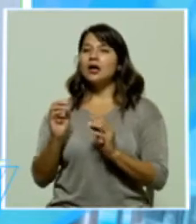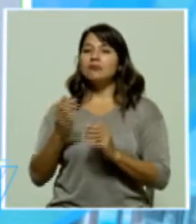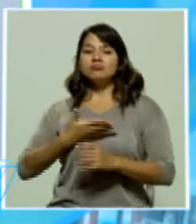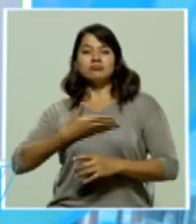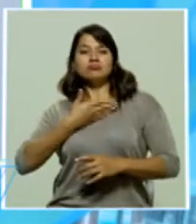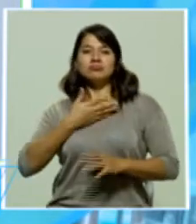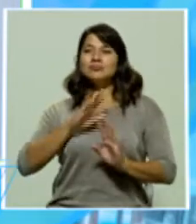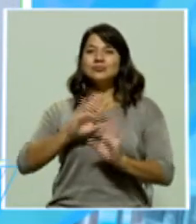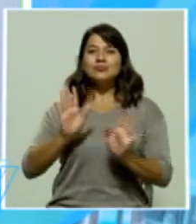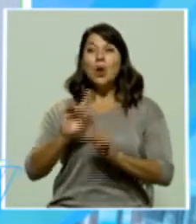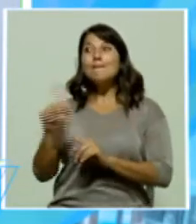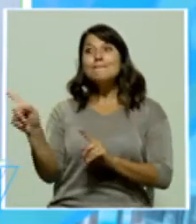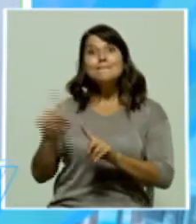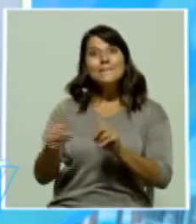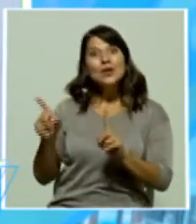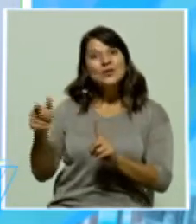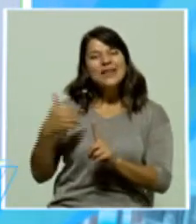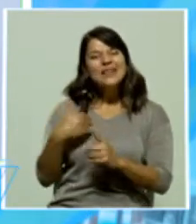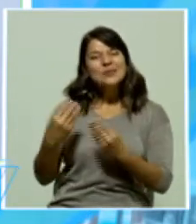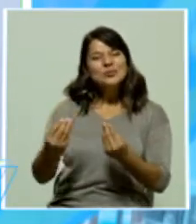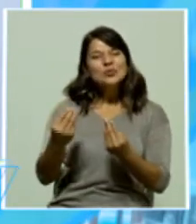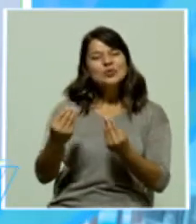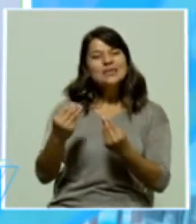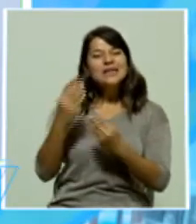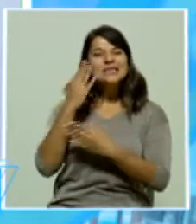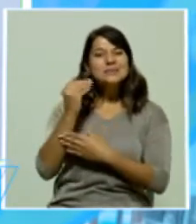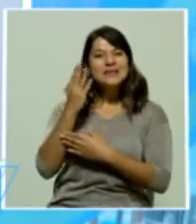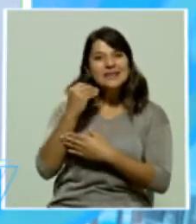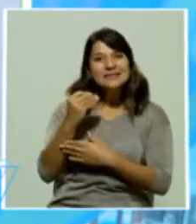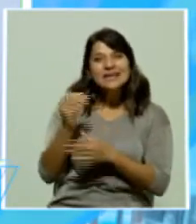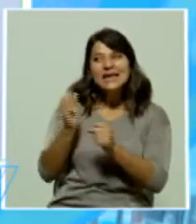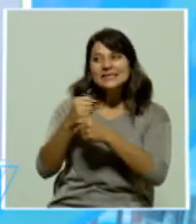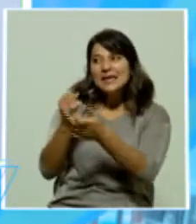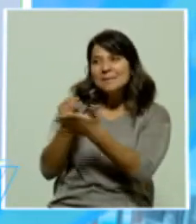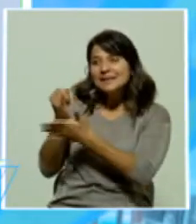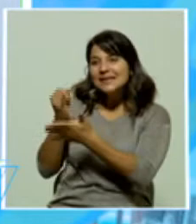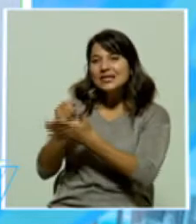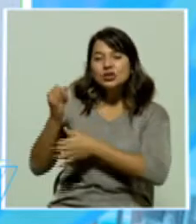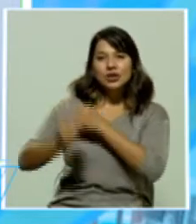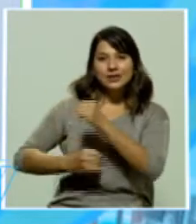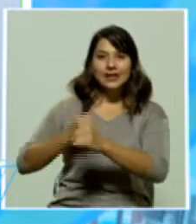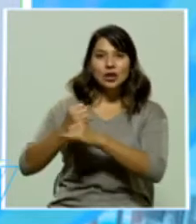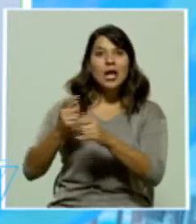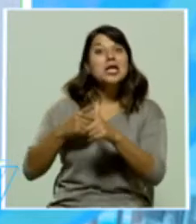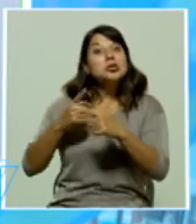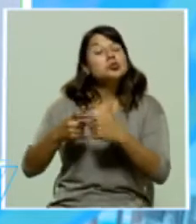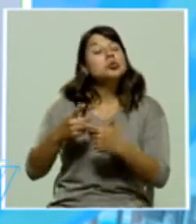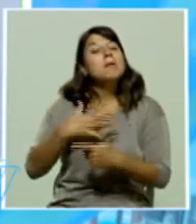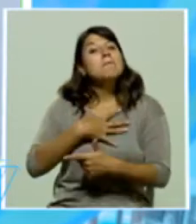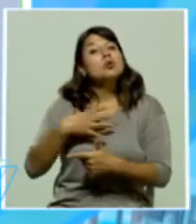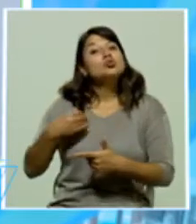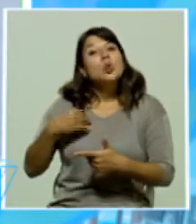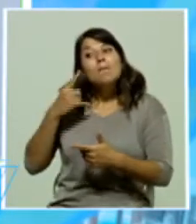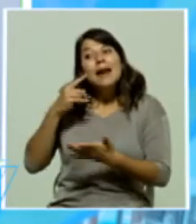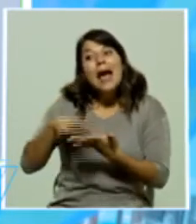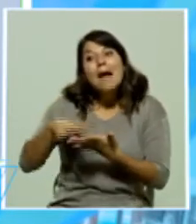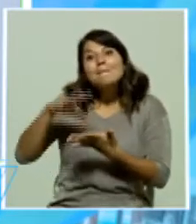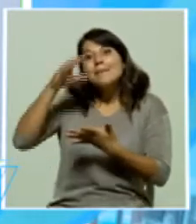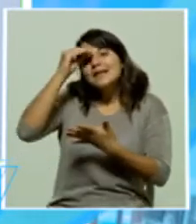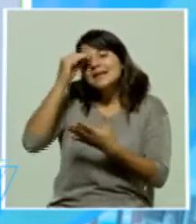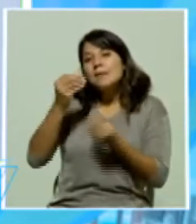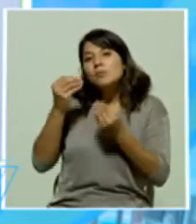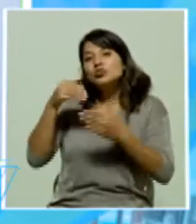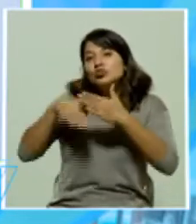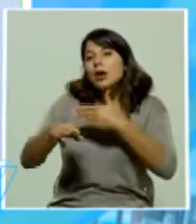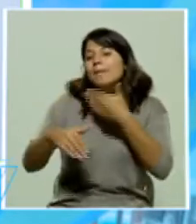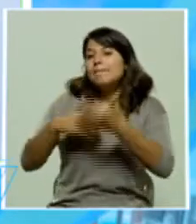y entonces me pareció además la oportunidad para aprender mucho del proceso. Pero además,